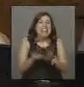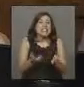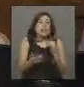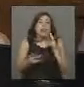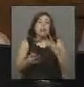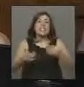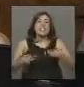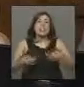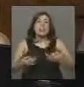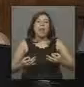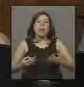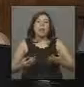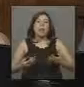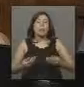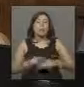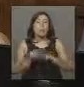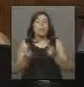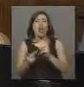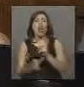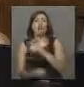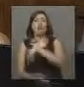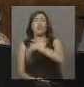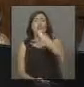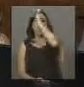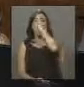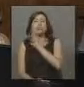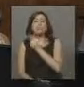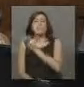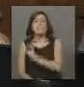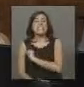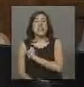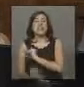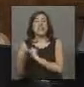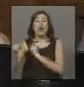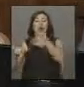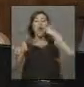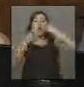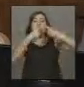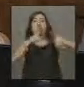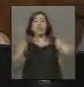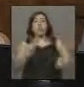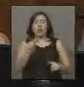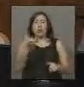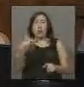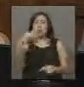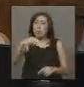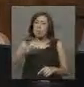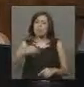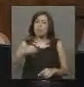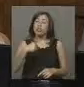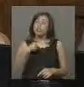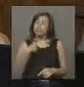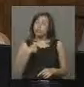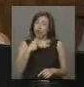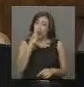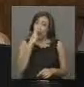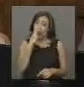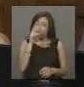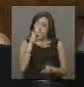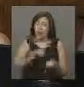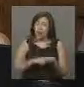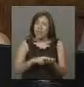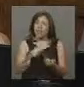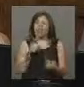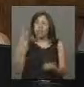desde su oficina del Centro Santiago, como es hasta ahora. Como hombre que viene del mundo local y porque entiendo